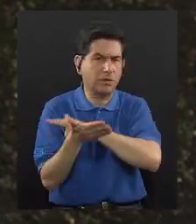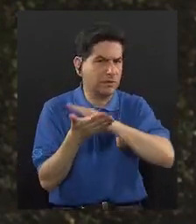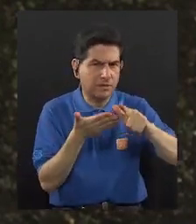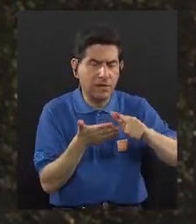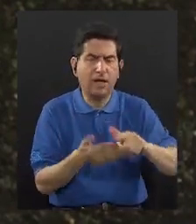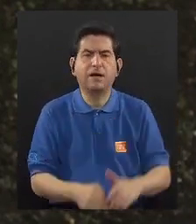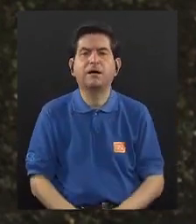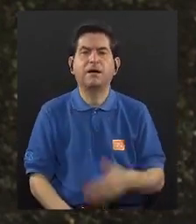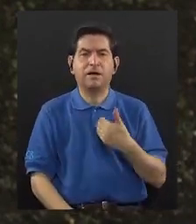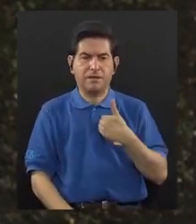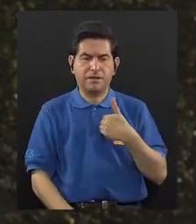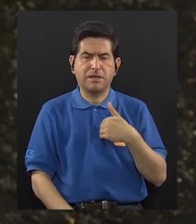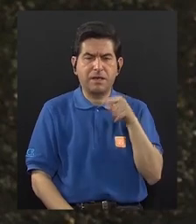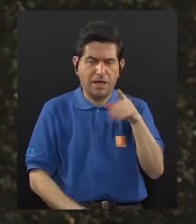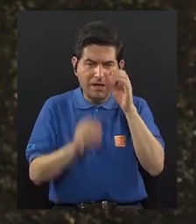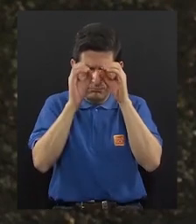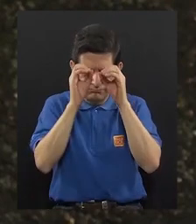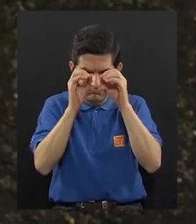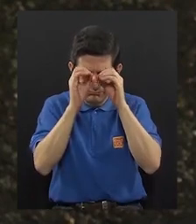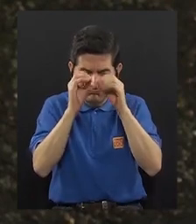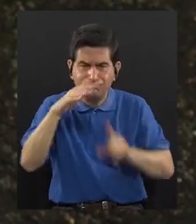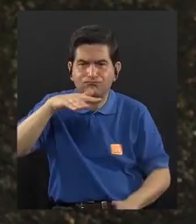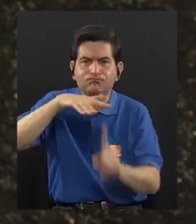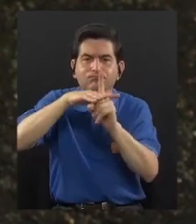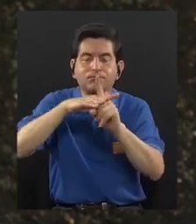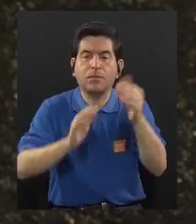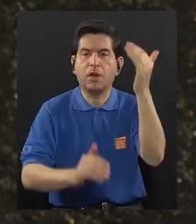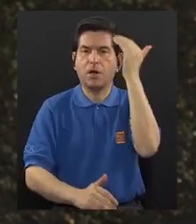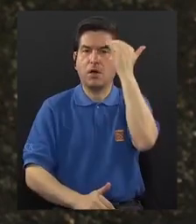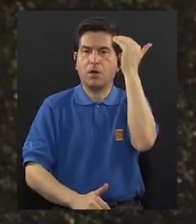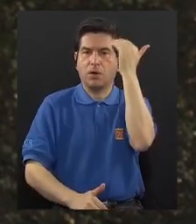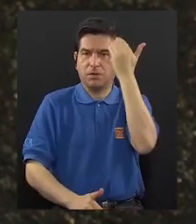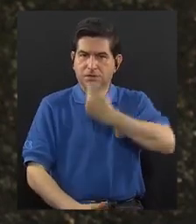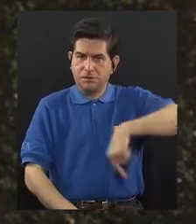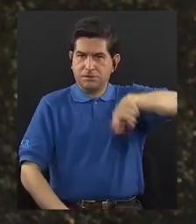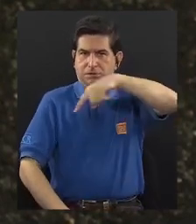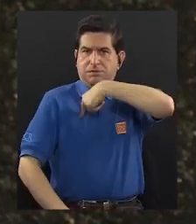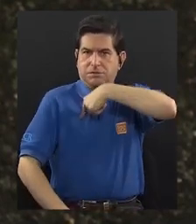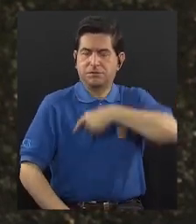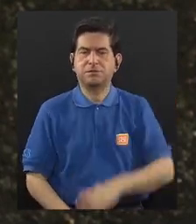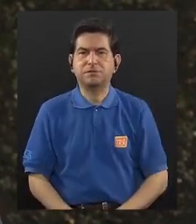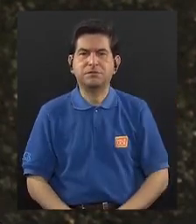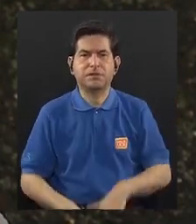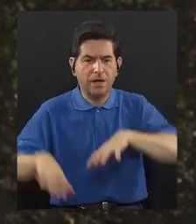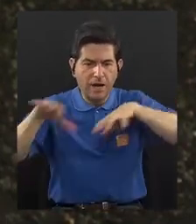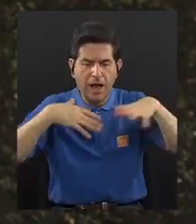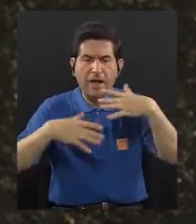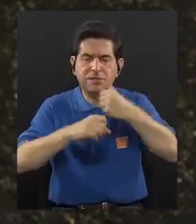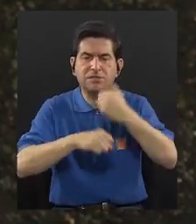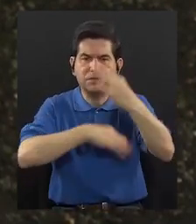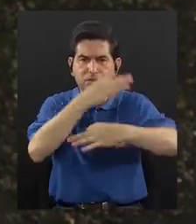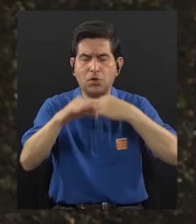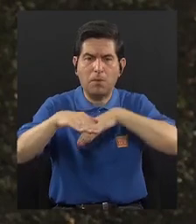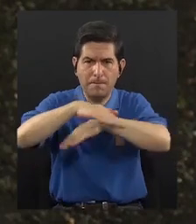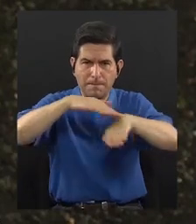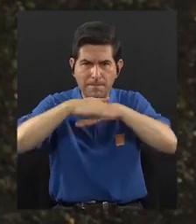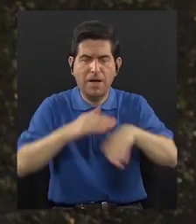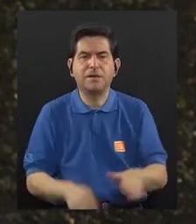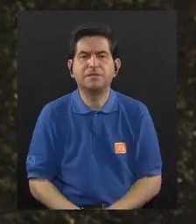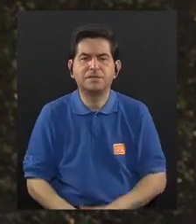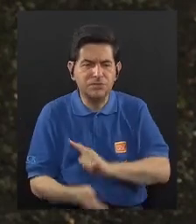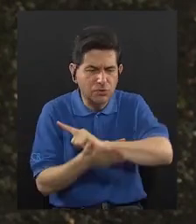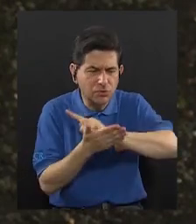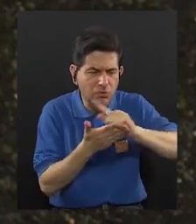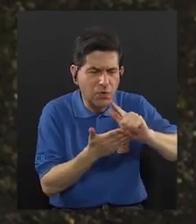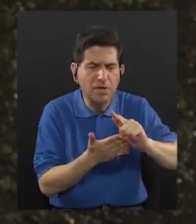limpia siempre la vamos a tener en este cómic organismos y entonces esa conciencia nos va a llevar a realizar algunas acciones básicas que es